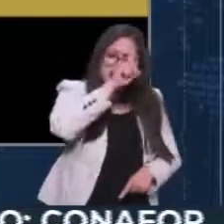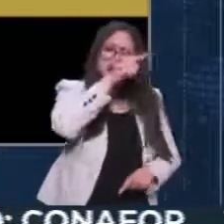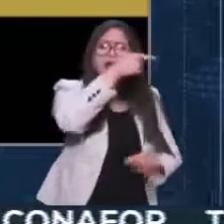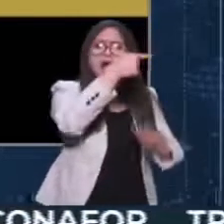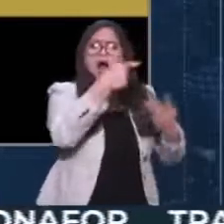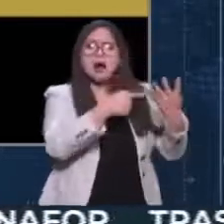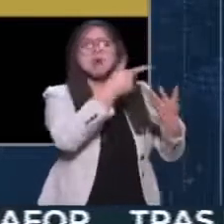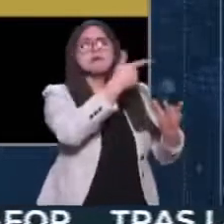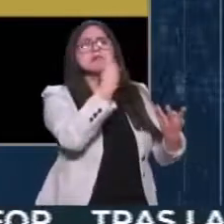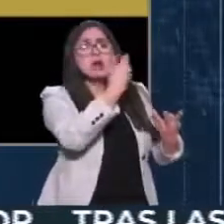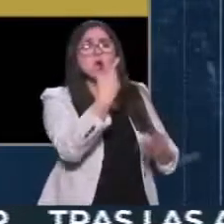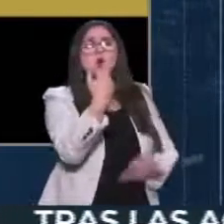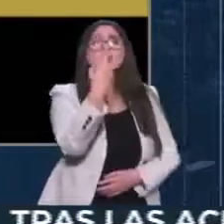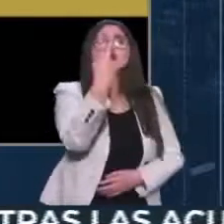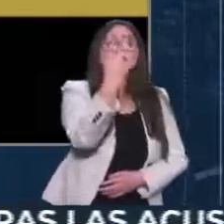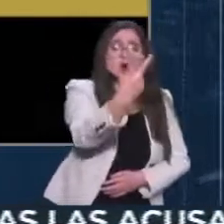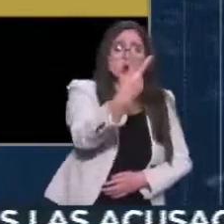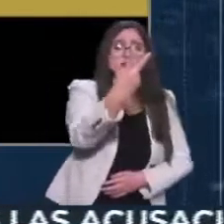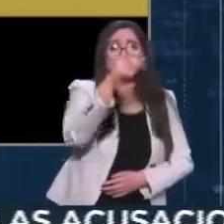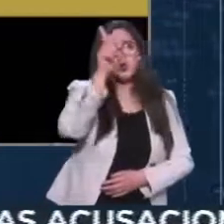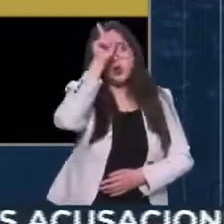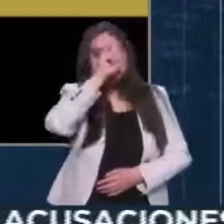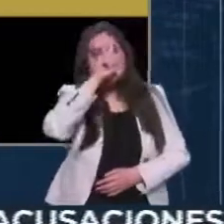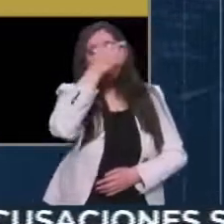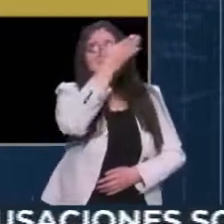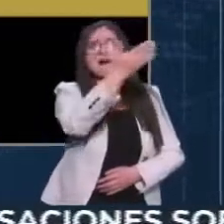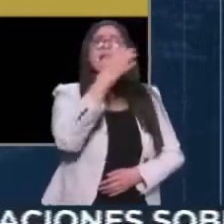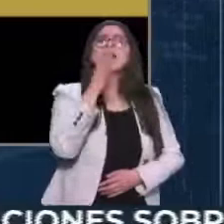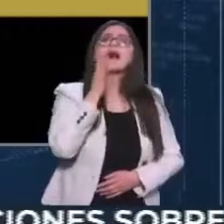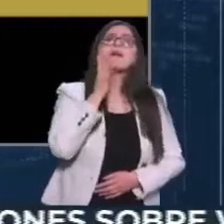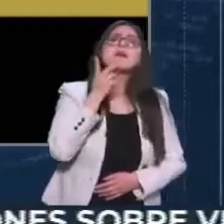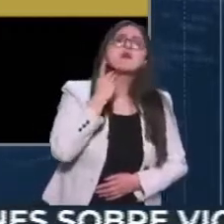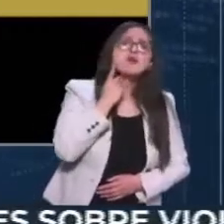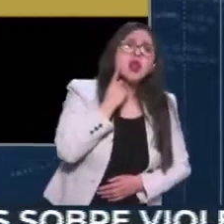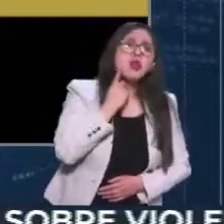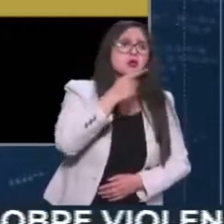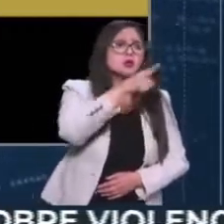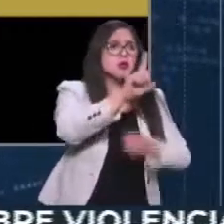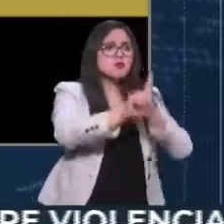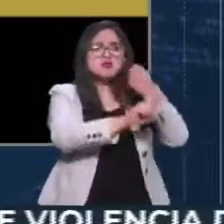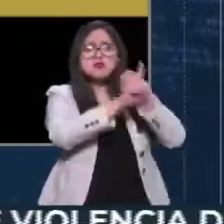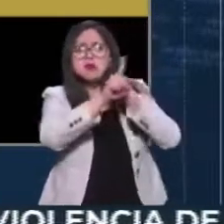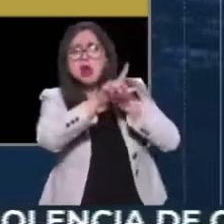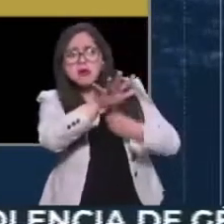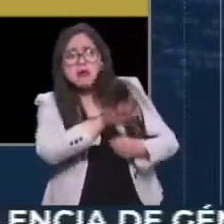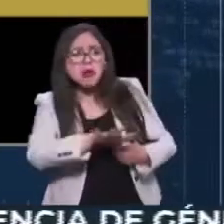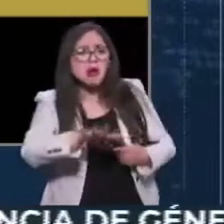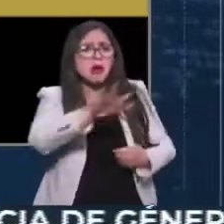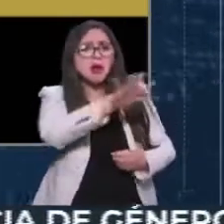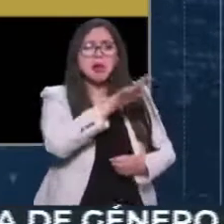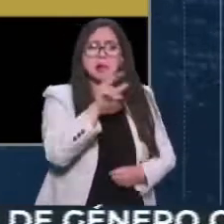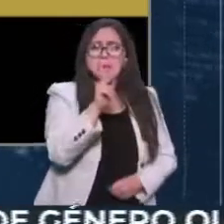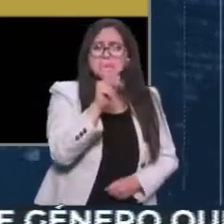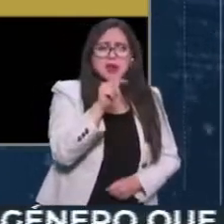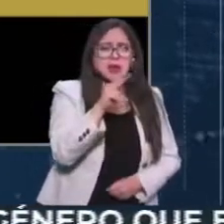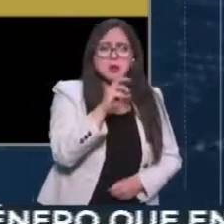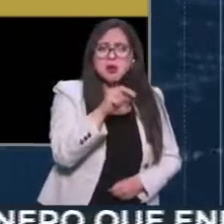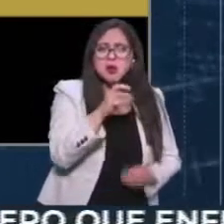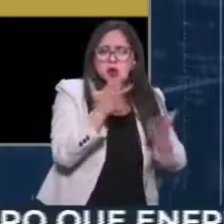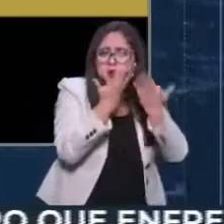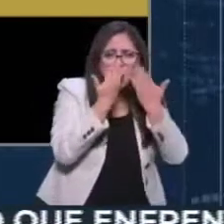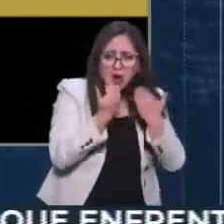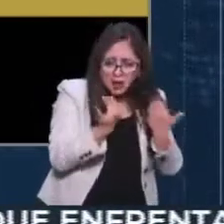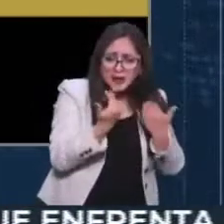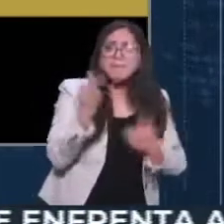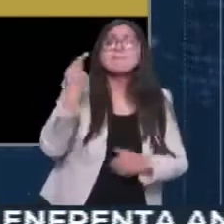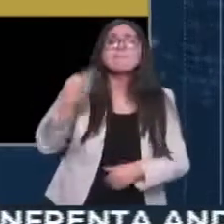2 sugerencias a la Cámara de Diputados sin ningún daño al patrimonio. Y por tanto, la visión de